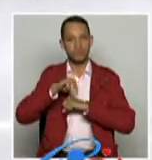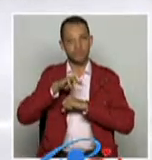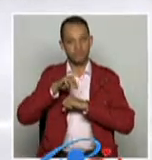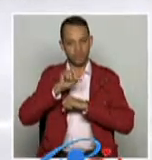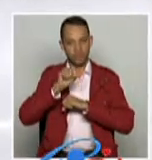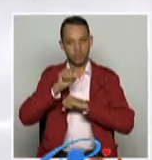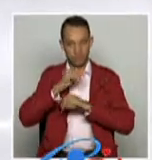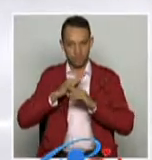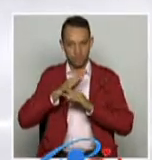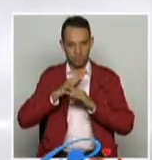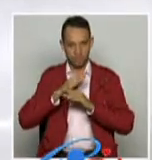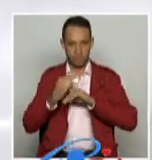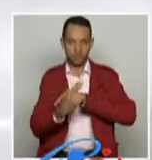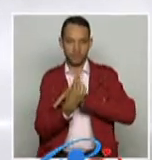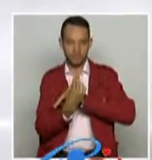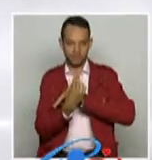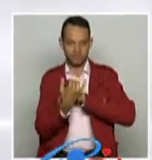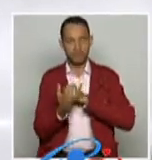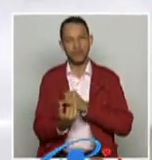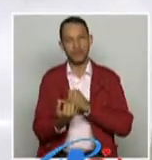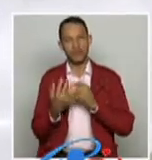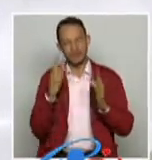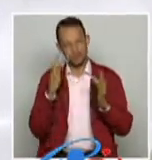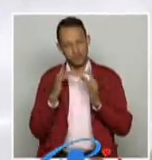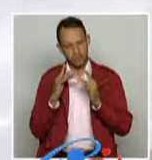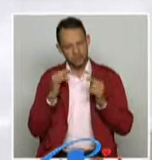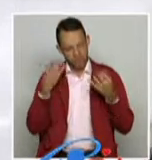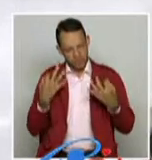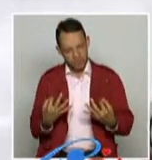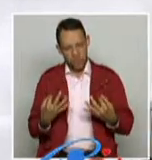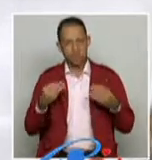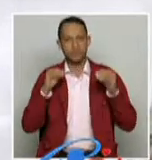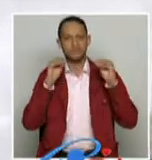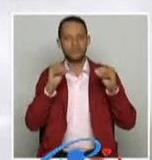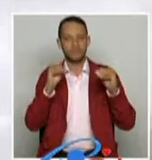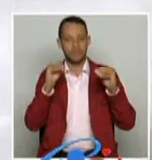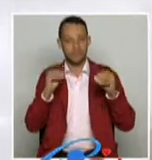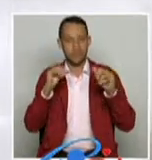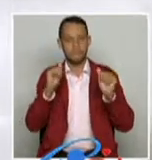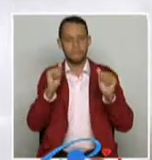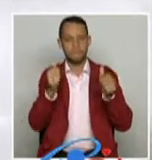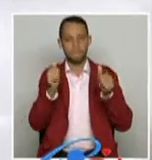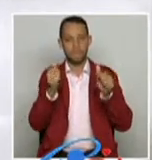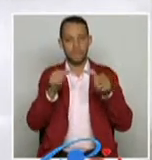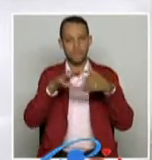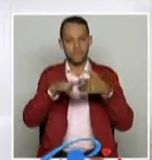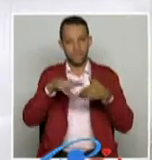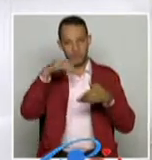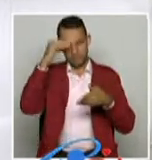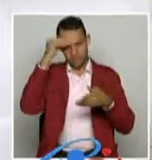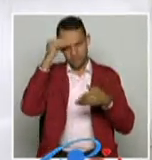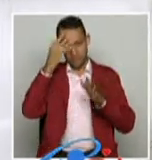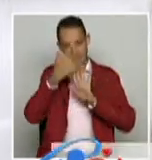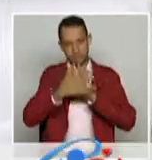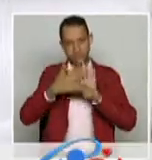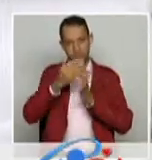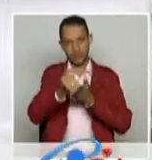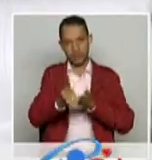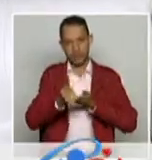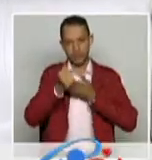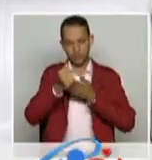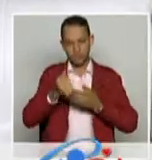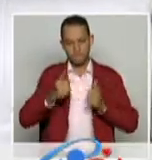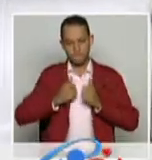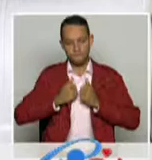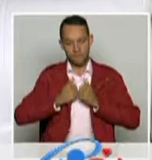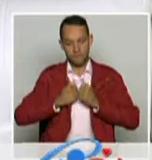media. Queremos con este programa y con toda la posibilidad que tenemos con los medios de difusión llegar a muchos hogares para hacer educación